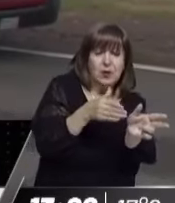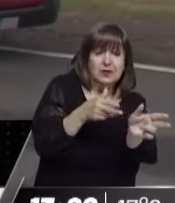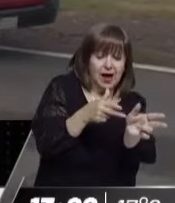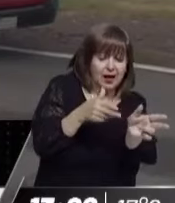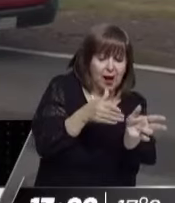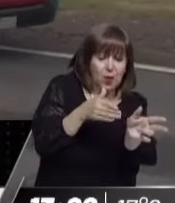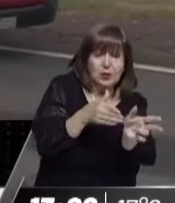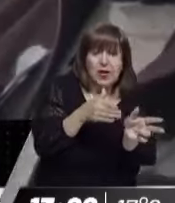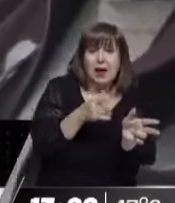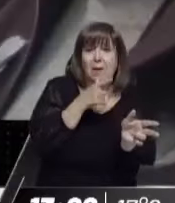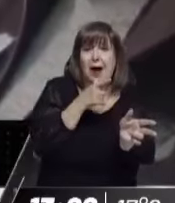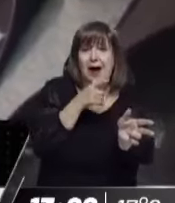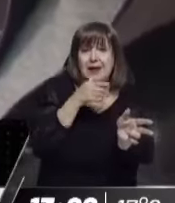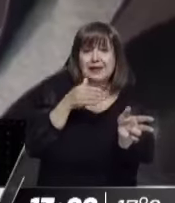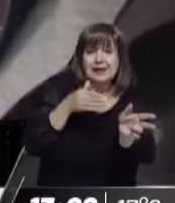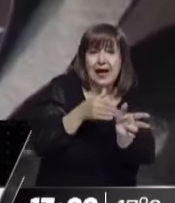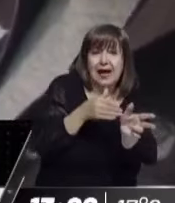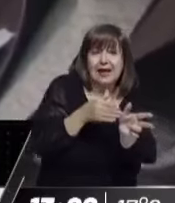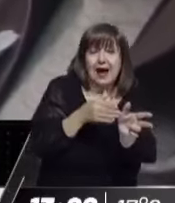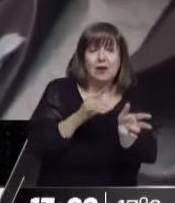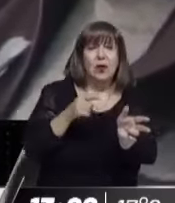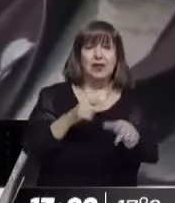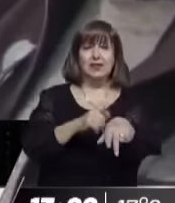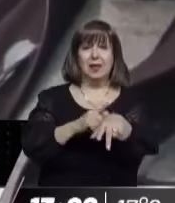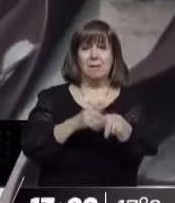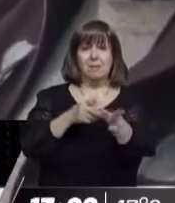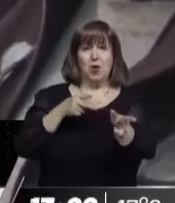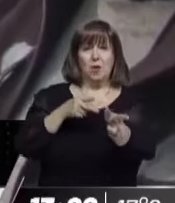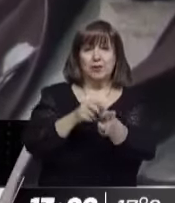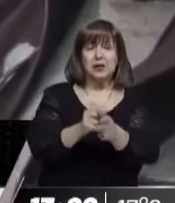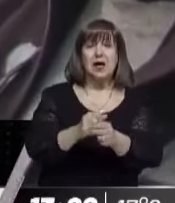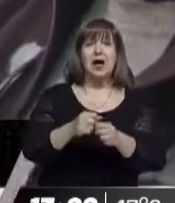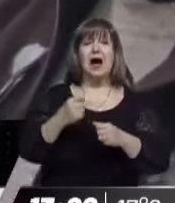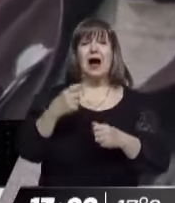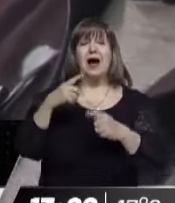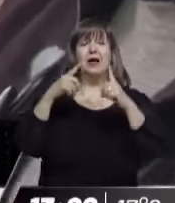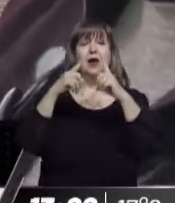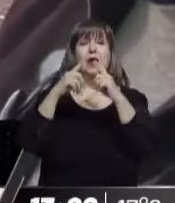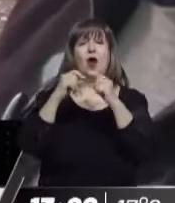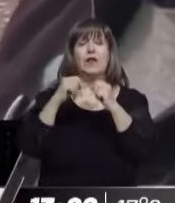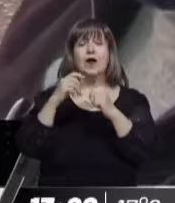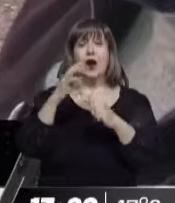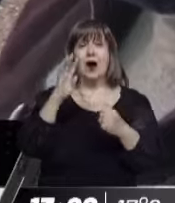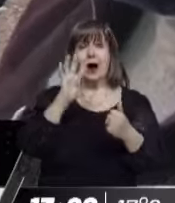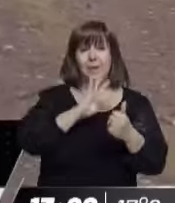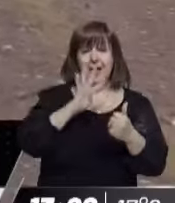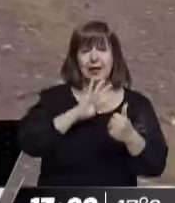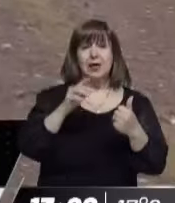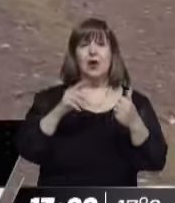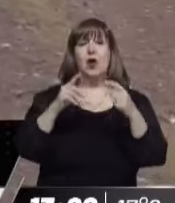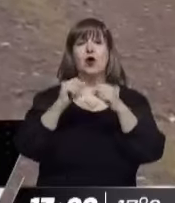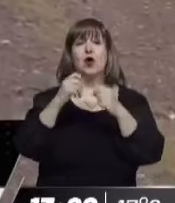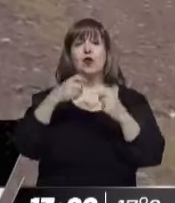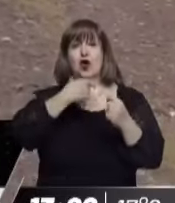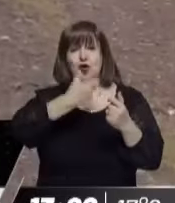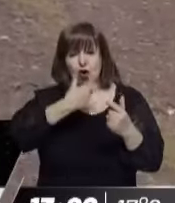varias personas, tenemos 5 códigos amarillos, un código rojo que es